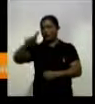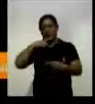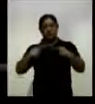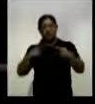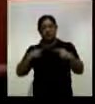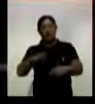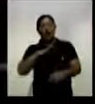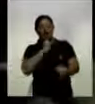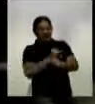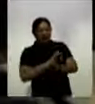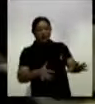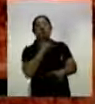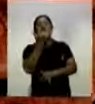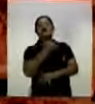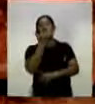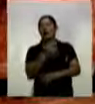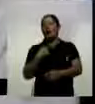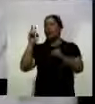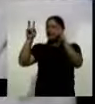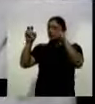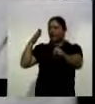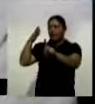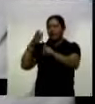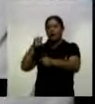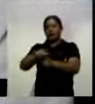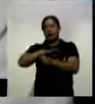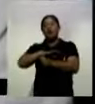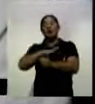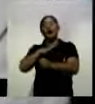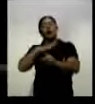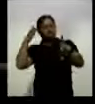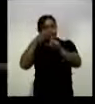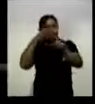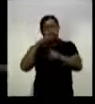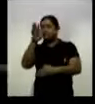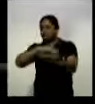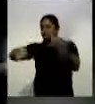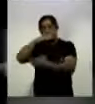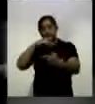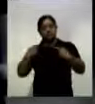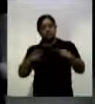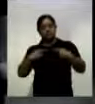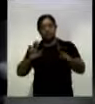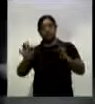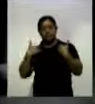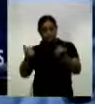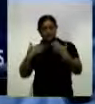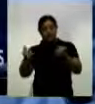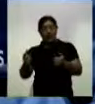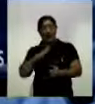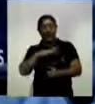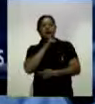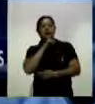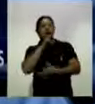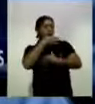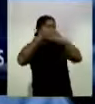errónea relacionada con la COVID-19. Tiene como objetivo orientar a la población mediante el envío de un volumen de noticias